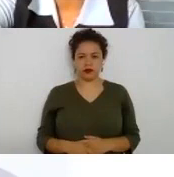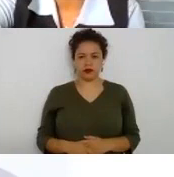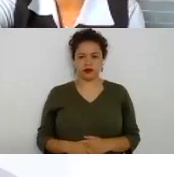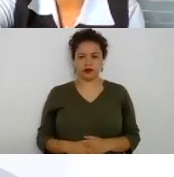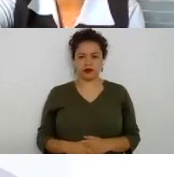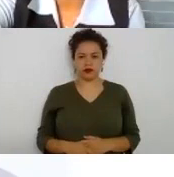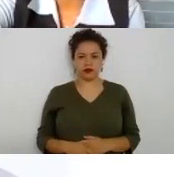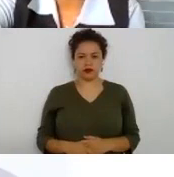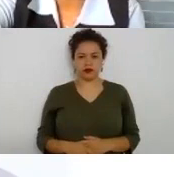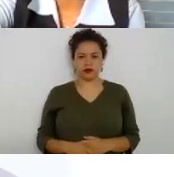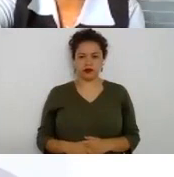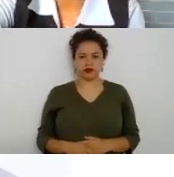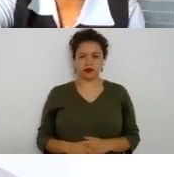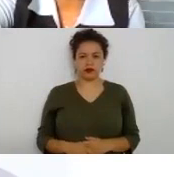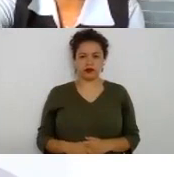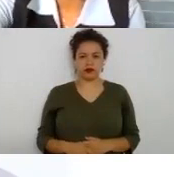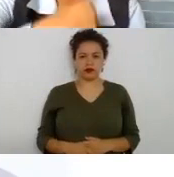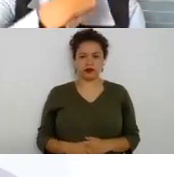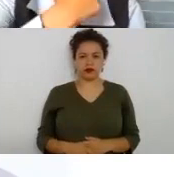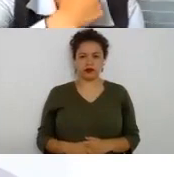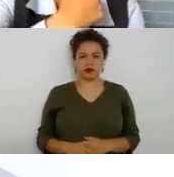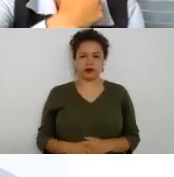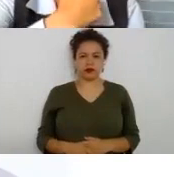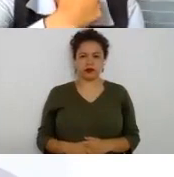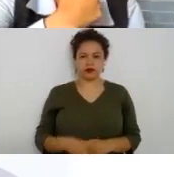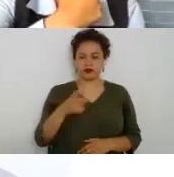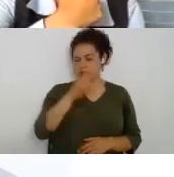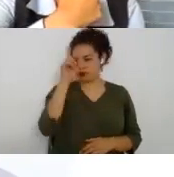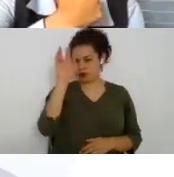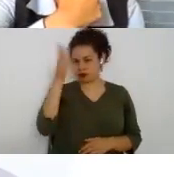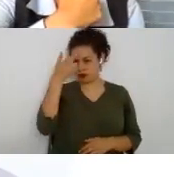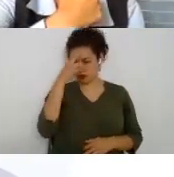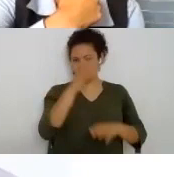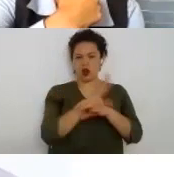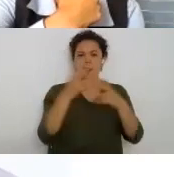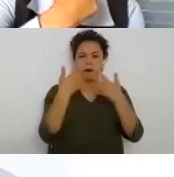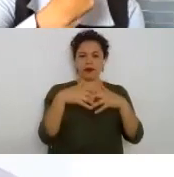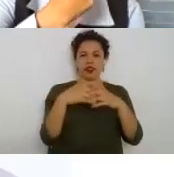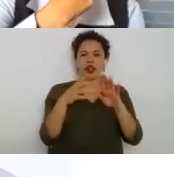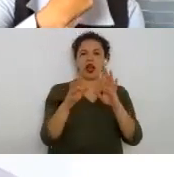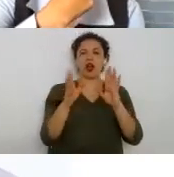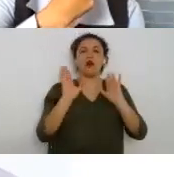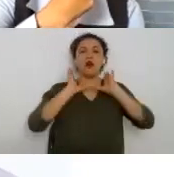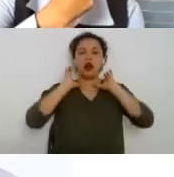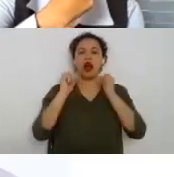Por eso casi siempre se recomienda que usemos agentes mecánicos que nos ayuden a